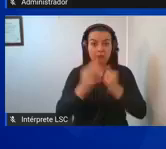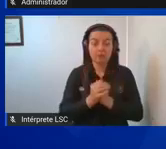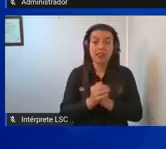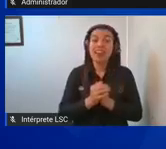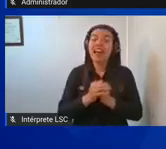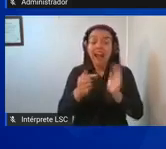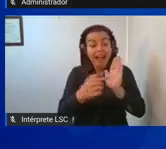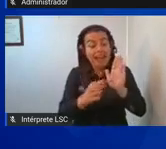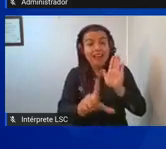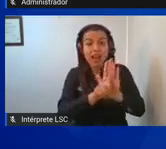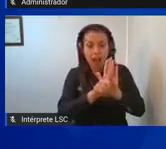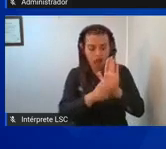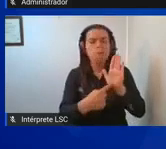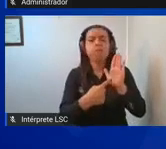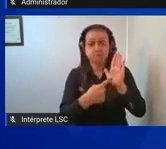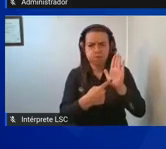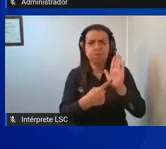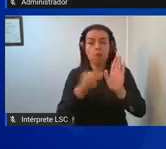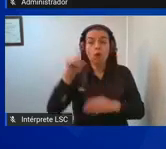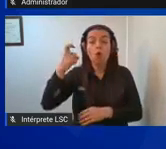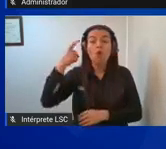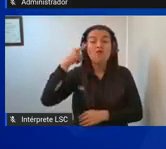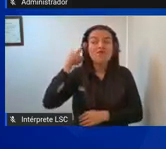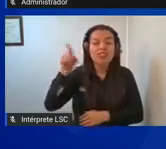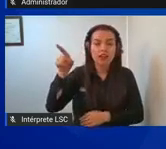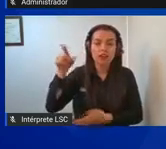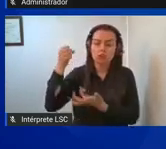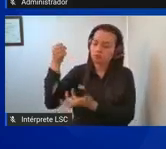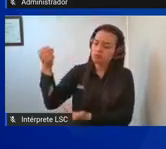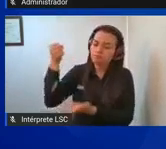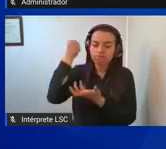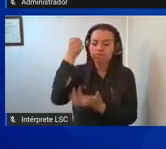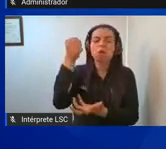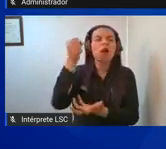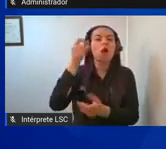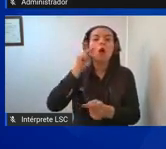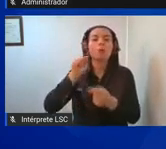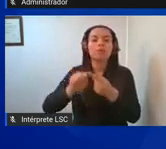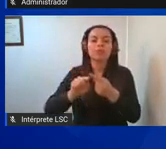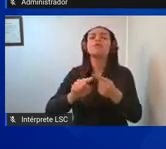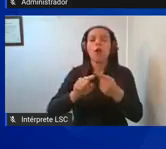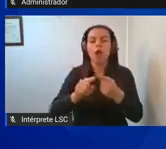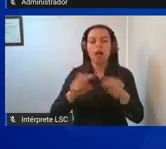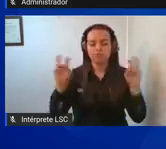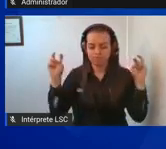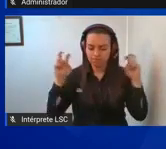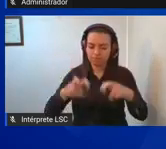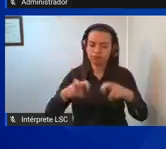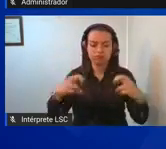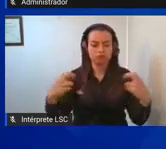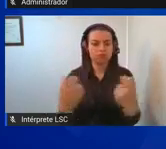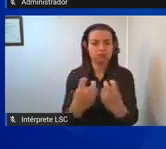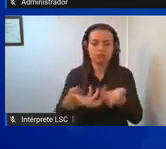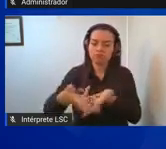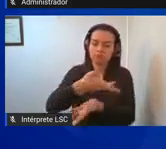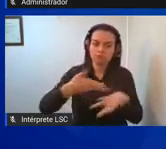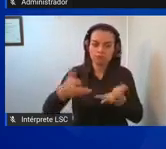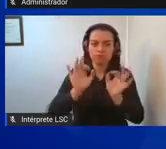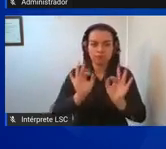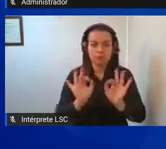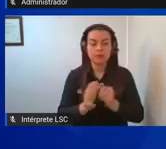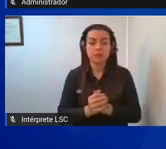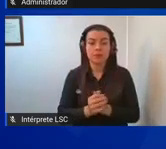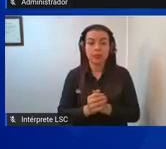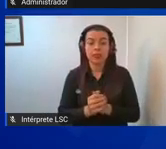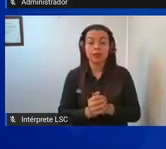debe garantizar los recursos para que sesione el consejo. Y lo otro importante es que